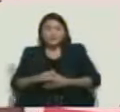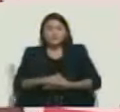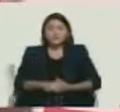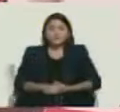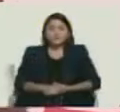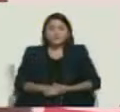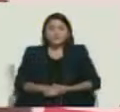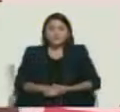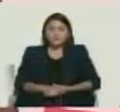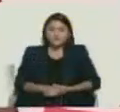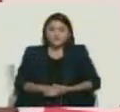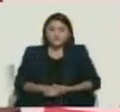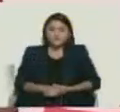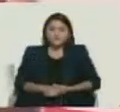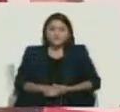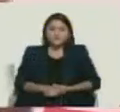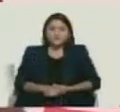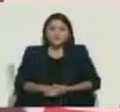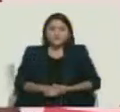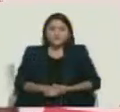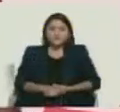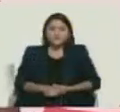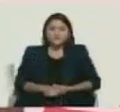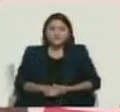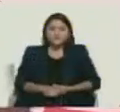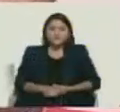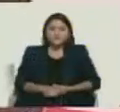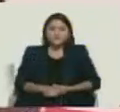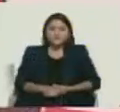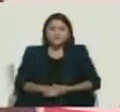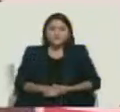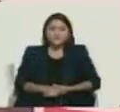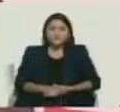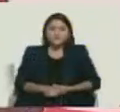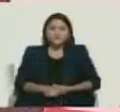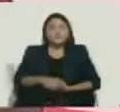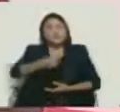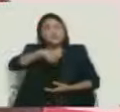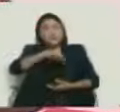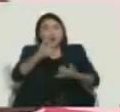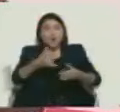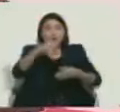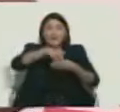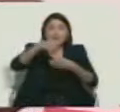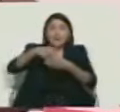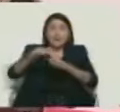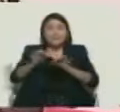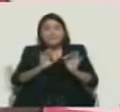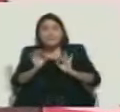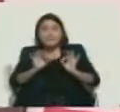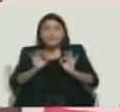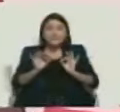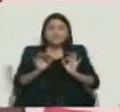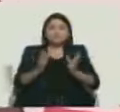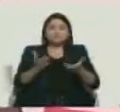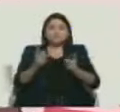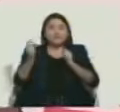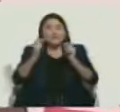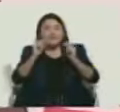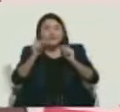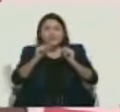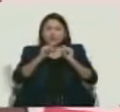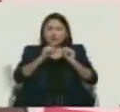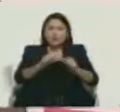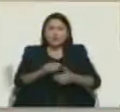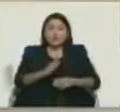Parte, ha estado, pues, pero sería el debate fundamental. Ahora entramos en la dinámica electoral y cómo seguir multiplicando los debates sin detenernos.